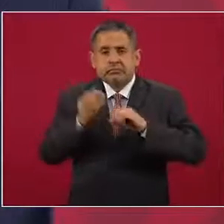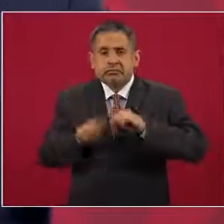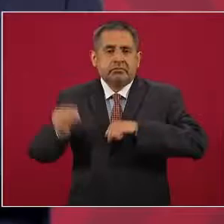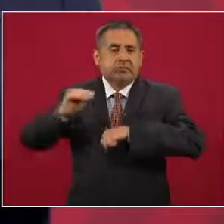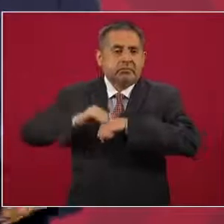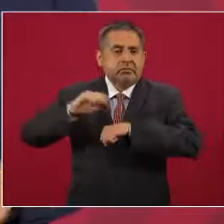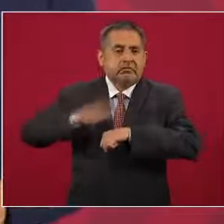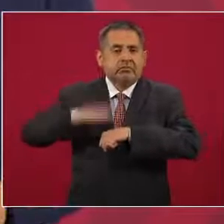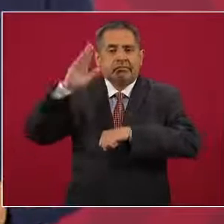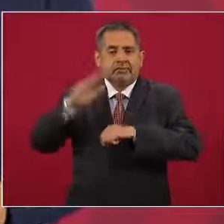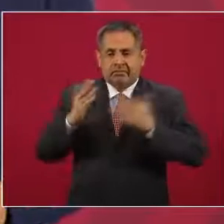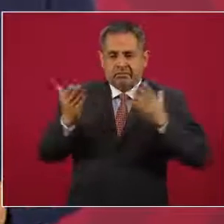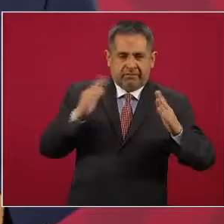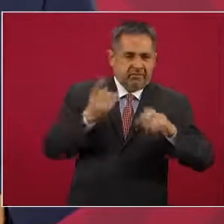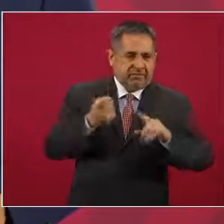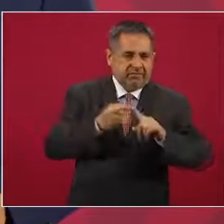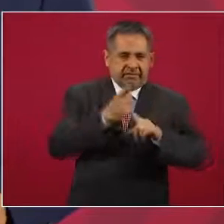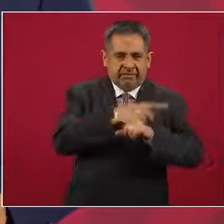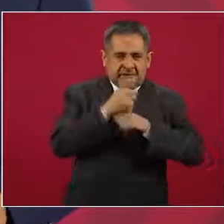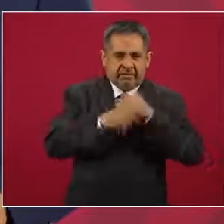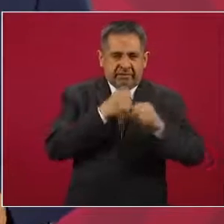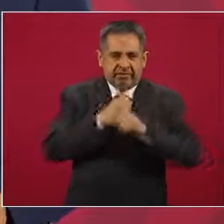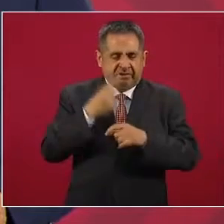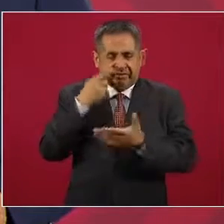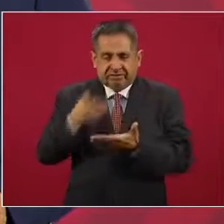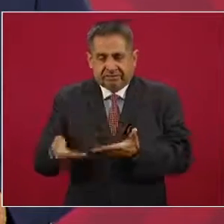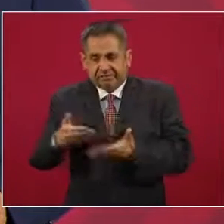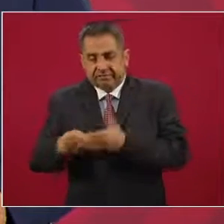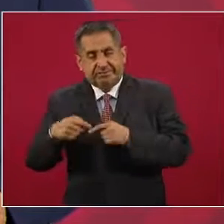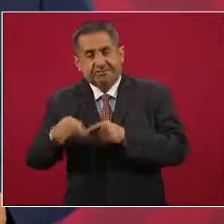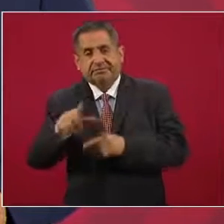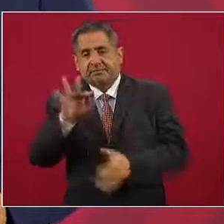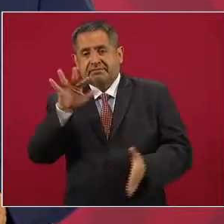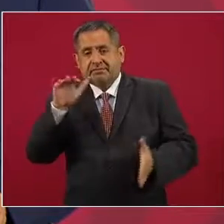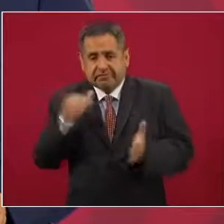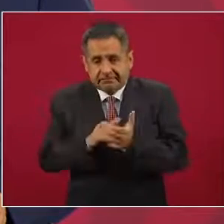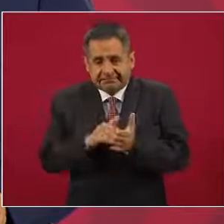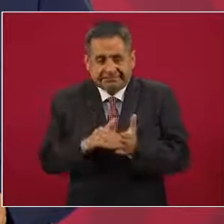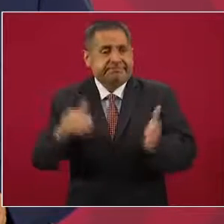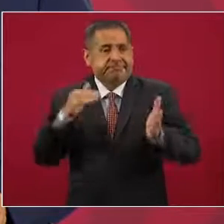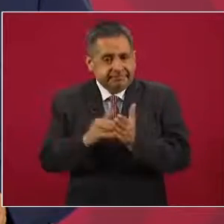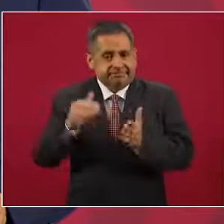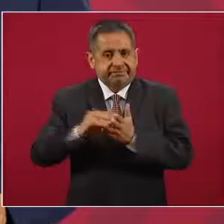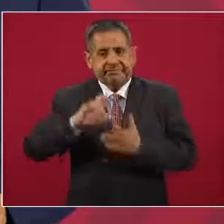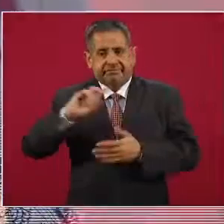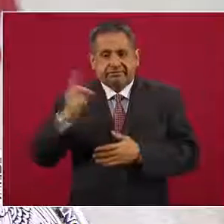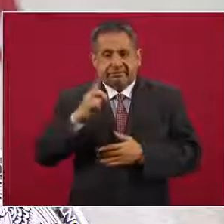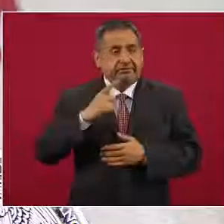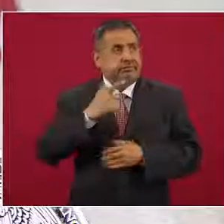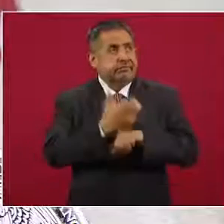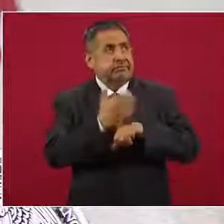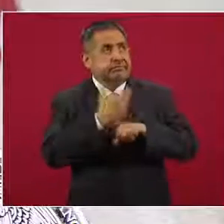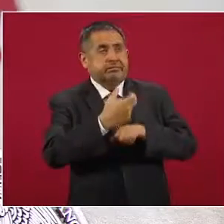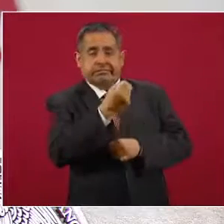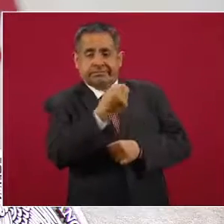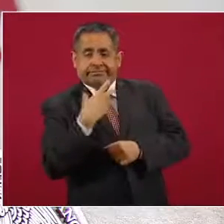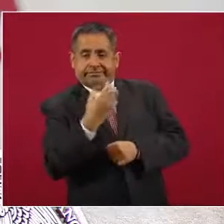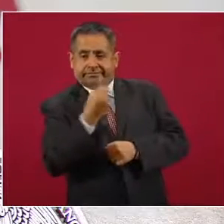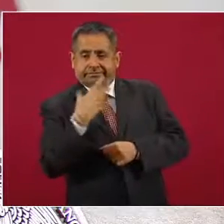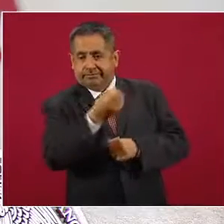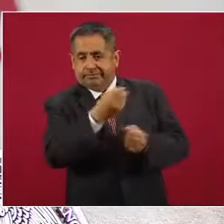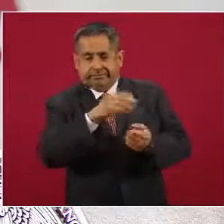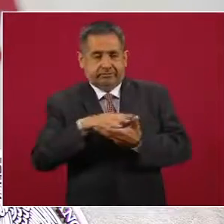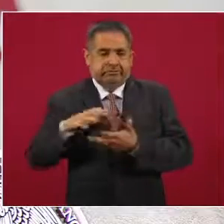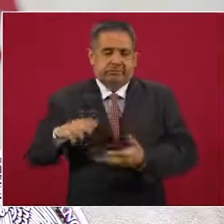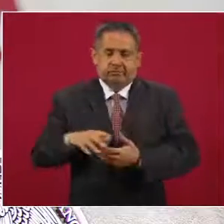año pasado. Vamos a llegar a 40,000 millones de dólares de remesas.